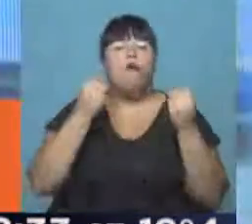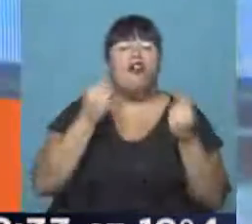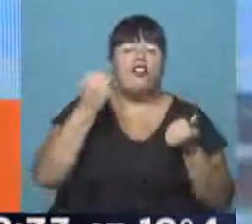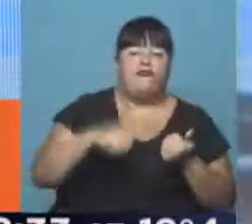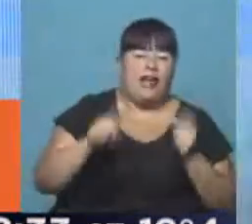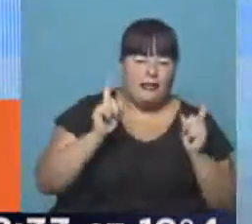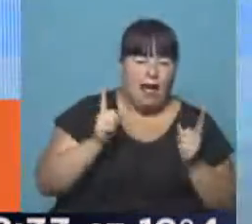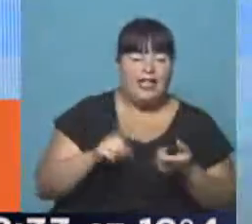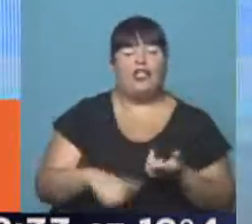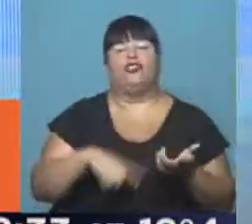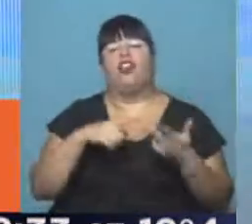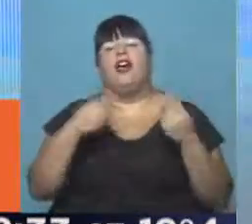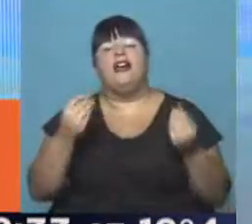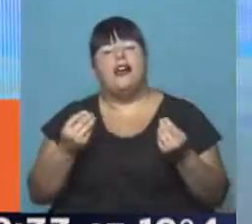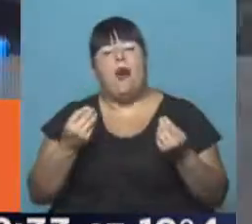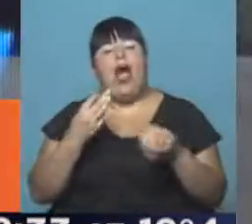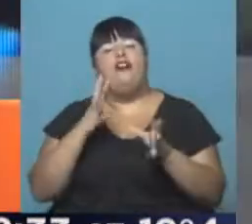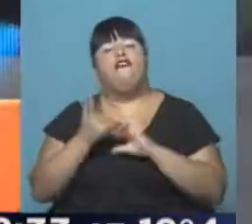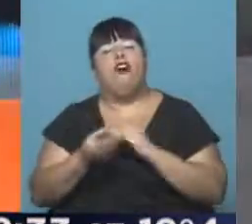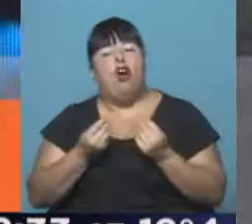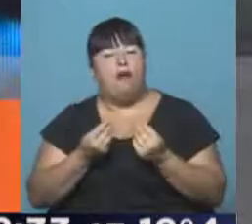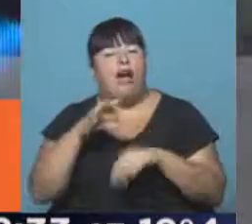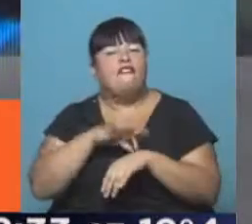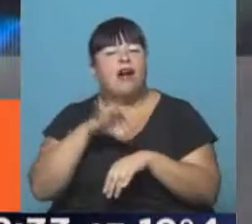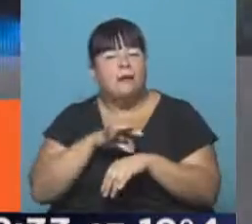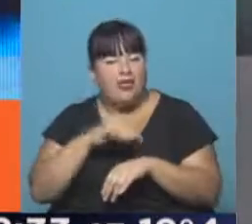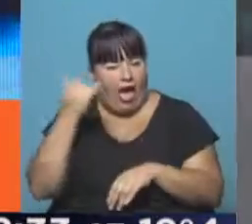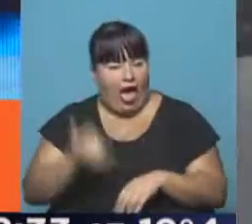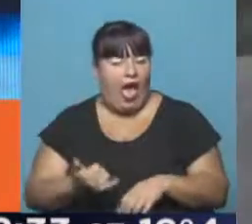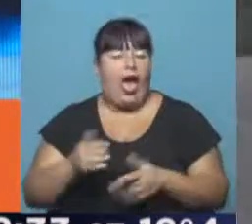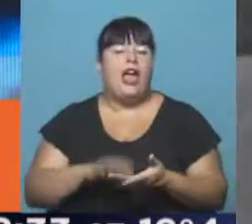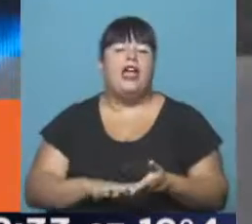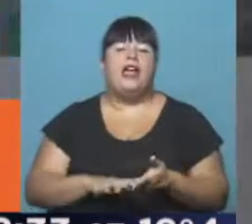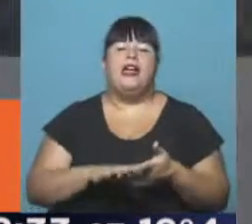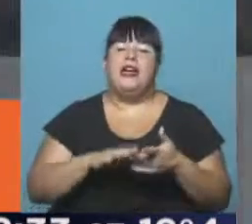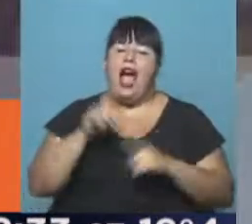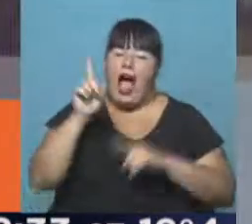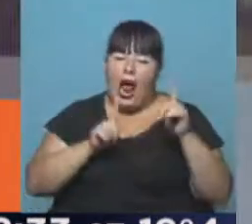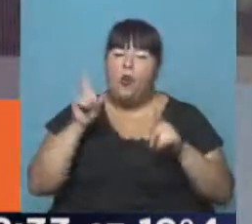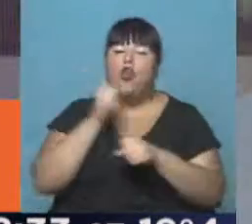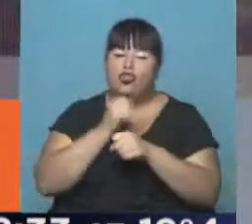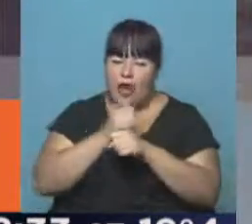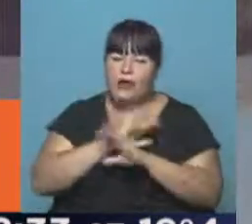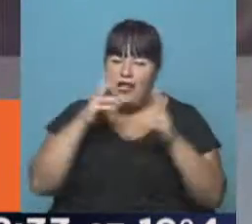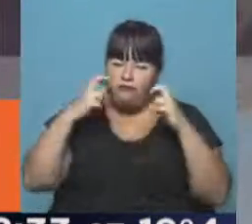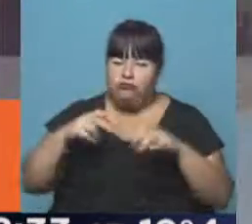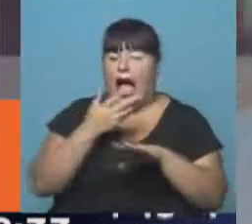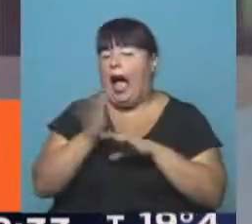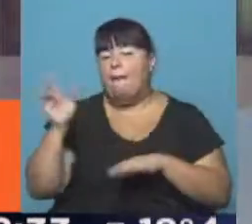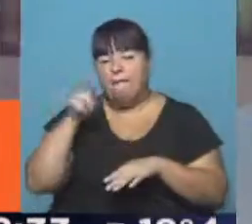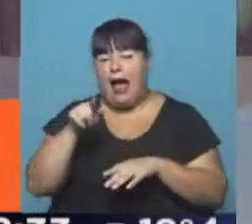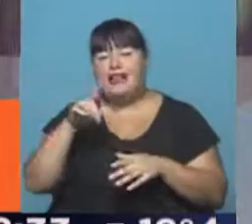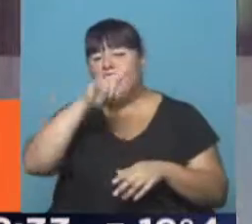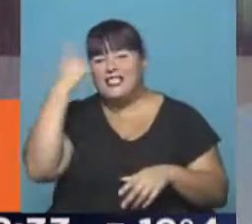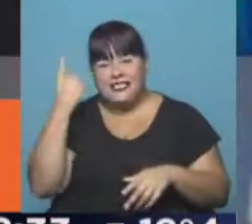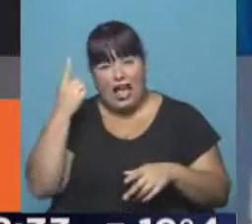faltan los docentes? ¿Qué tipo de enfermedades tienen? Hay algunos trabajos hechos por fuera de lo que es el